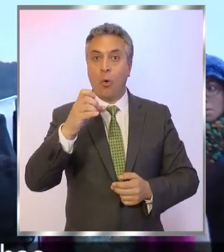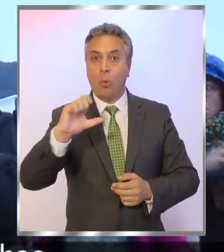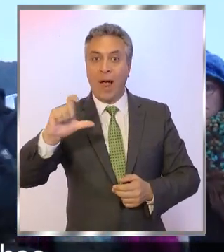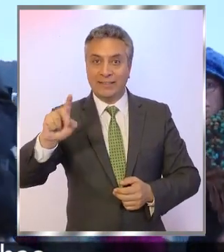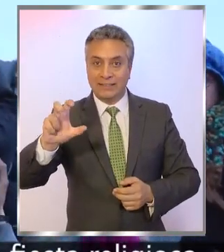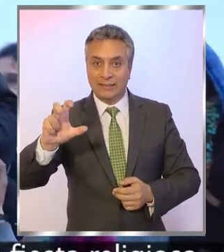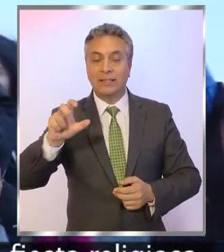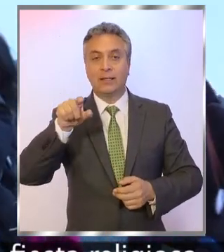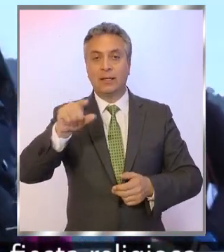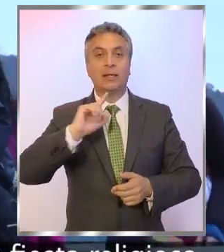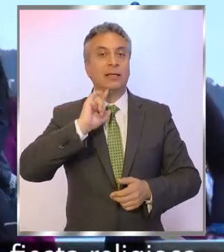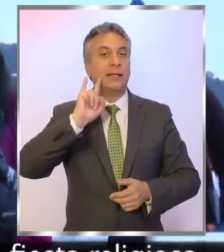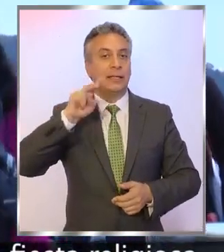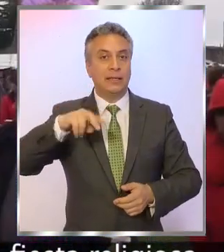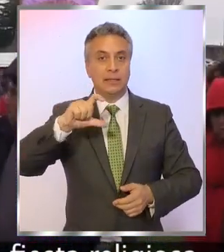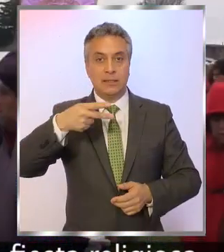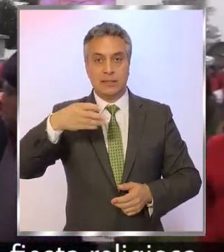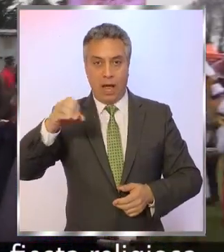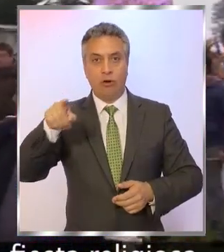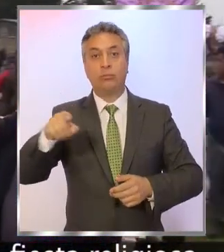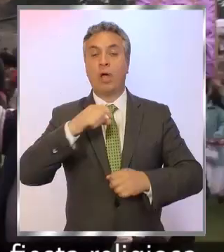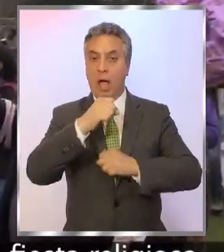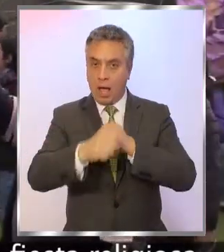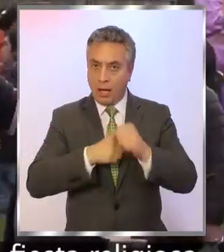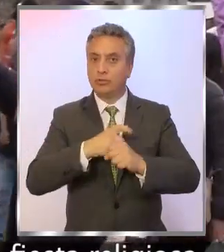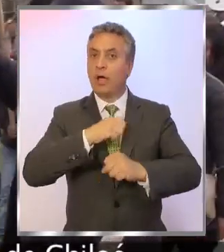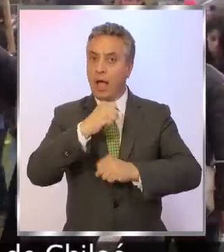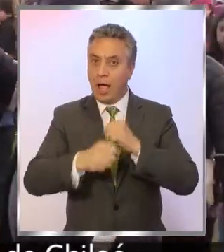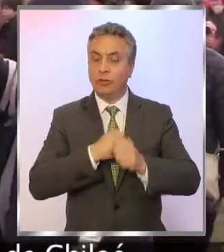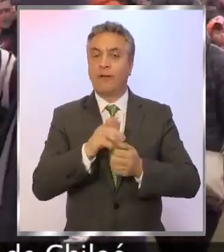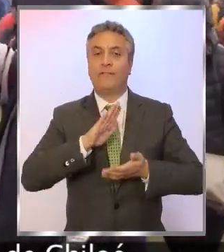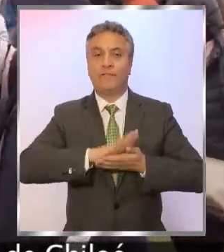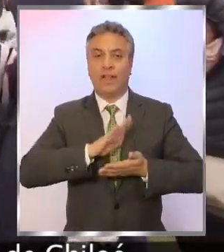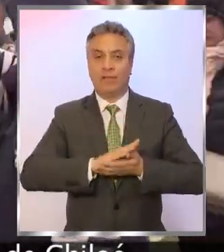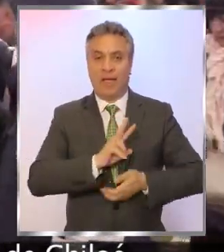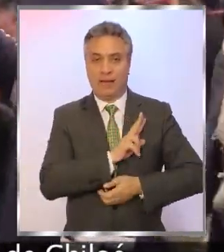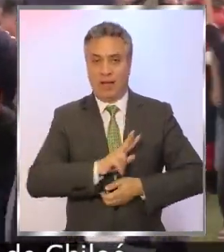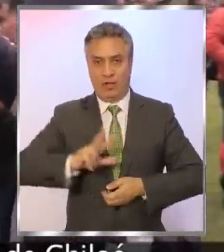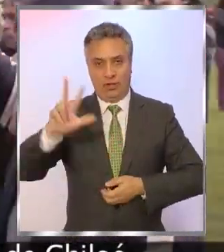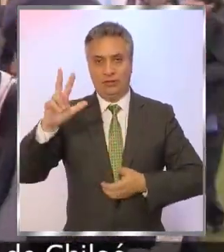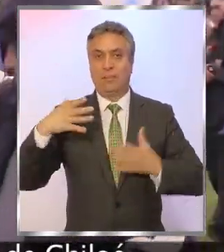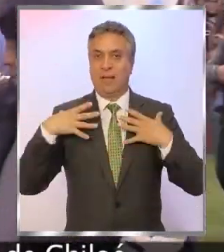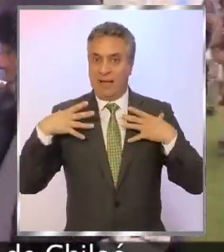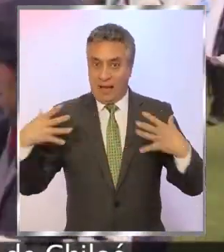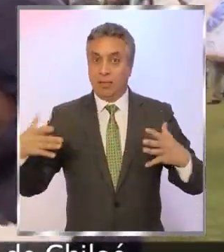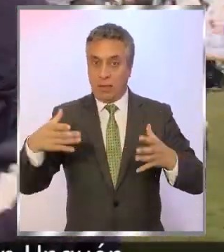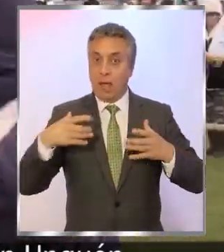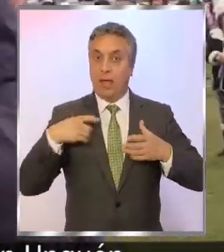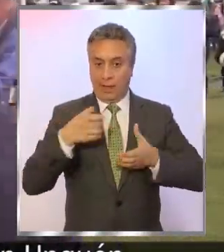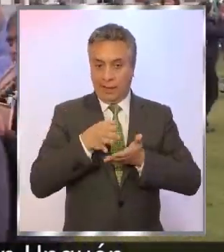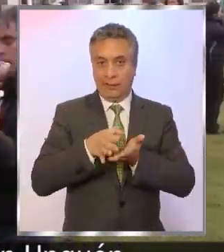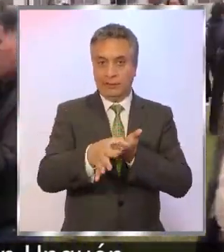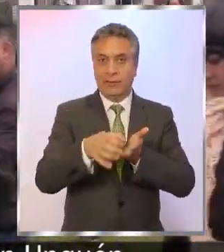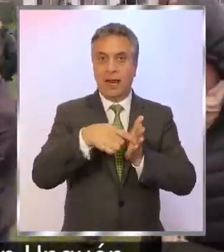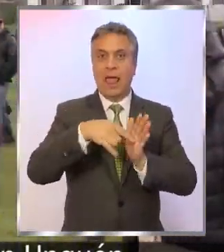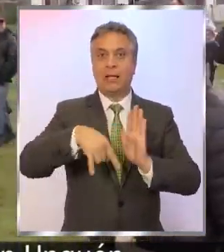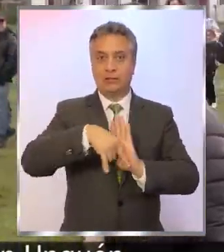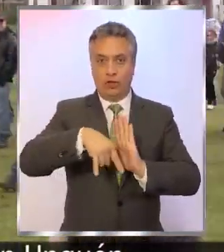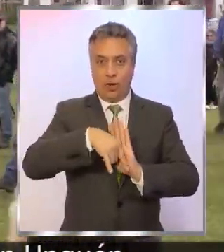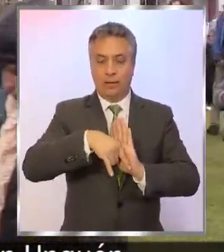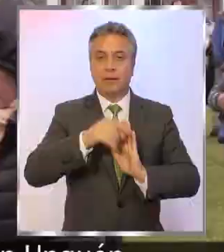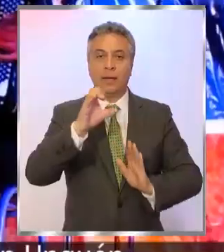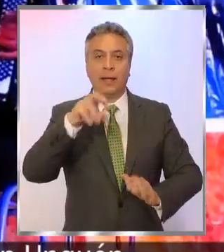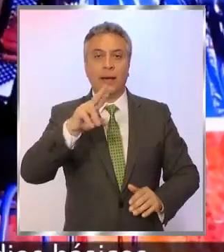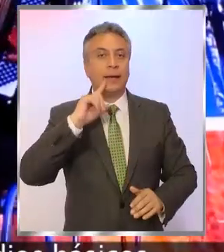quinchao lugar donde año a año se celebra la fiesta religiosa más grande en la Isla Grande de chiloé conoceremos a Enrique